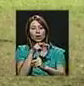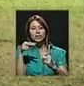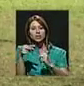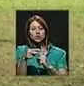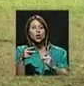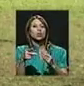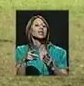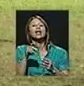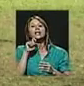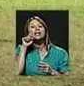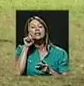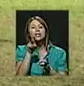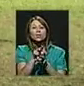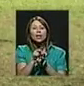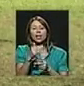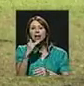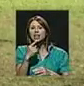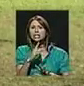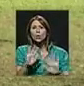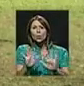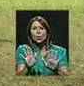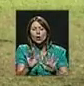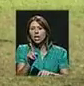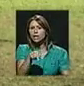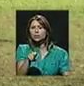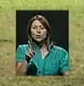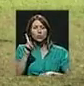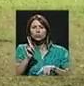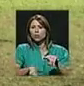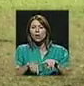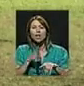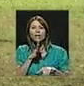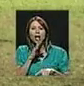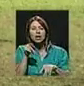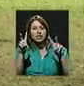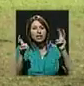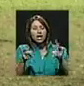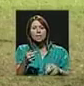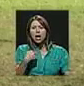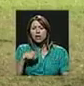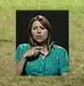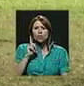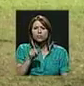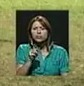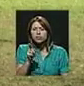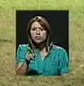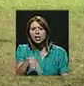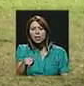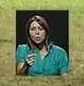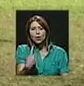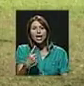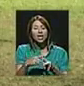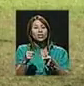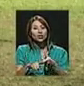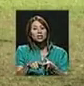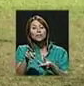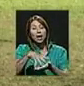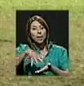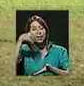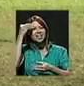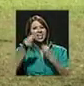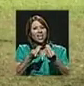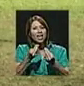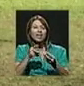sexualidad mala, Dios libre, de eso no se habla, voy a regañarlo por cualquier pregunta que hace, entonces va a aprender que